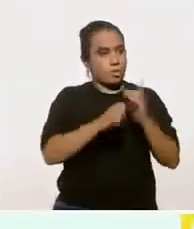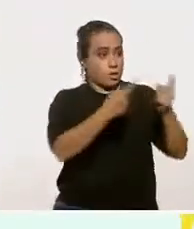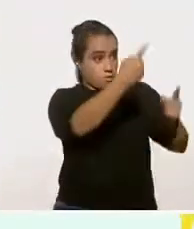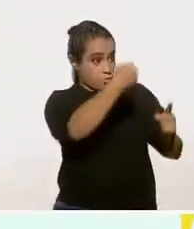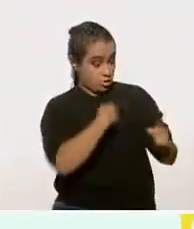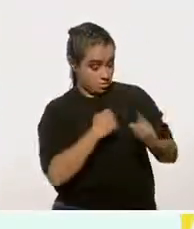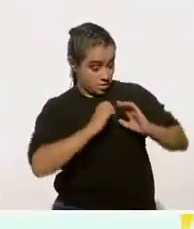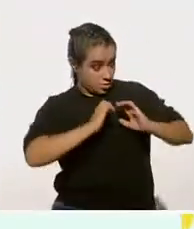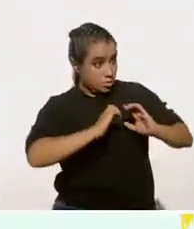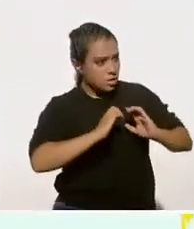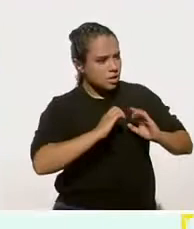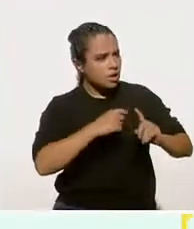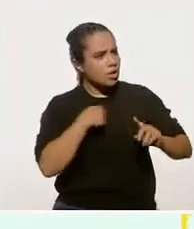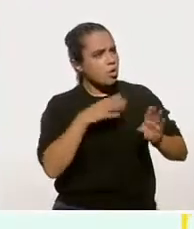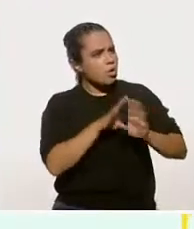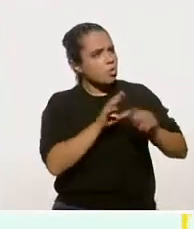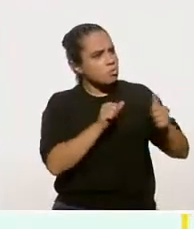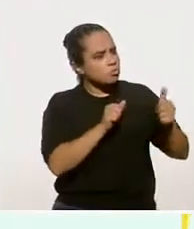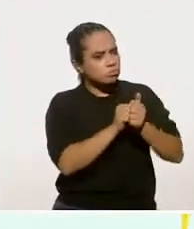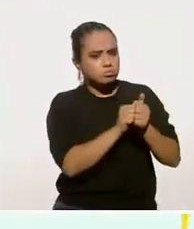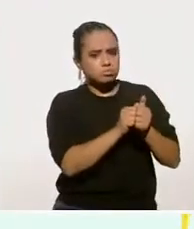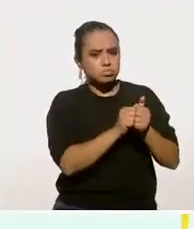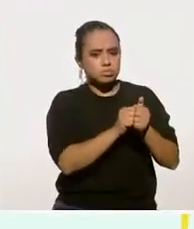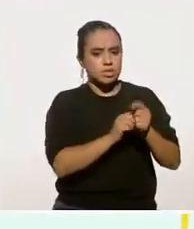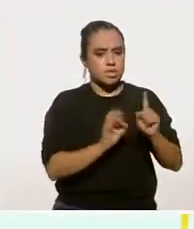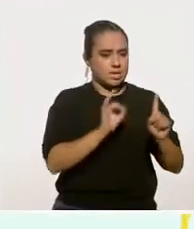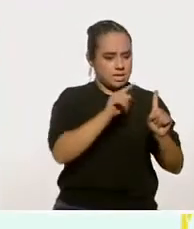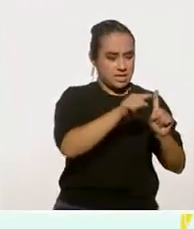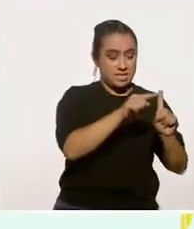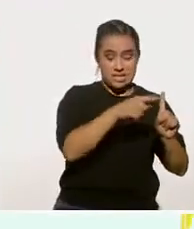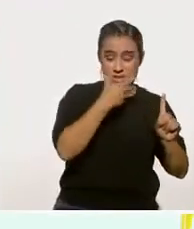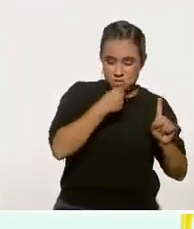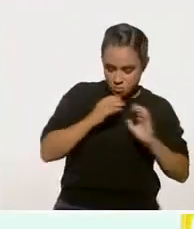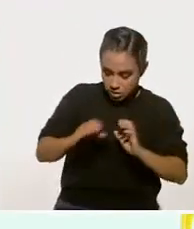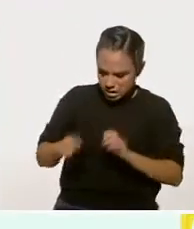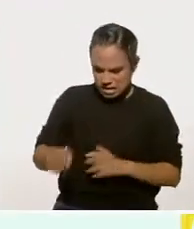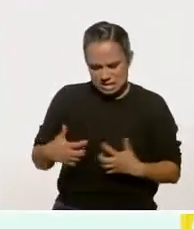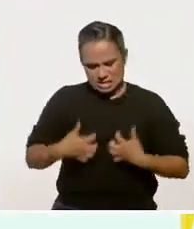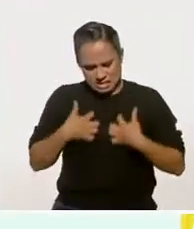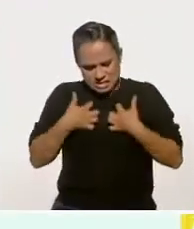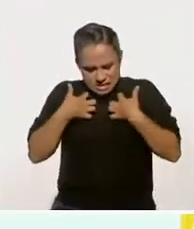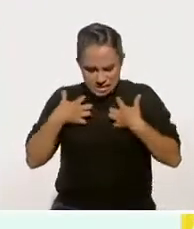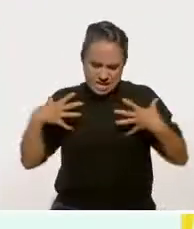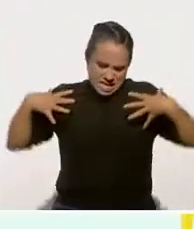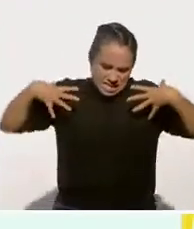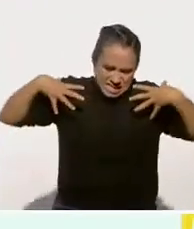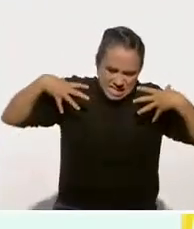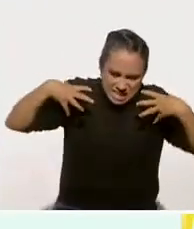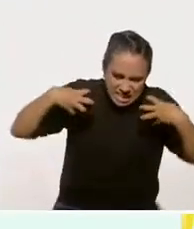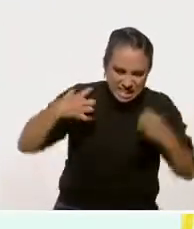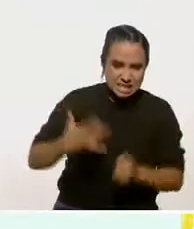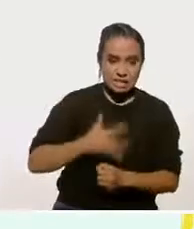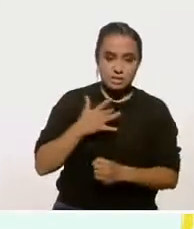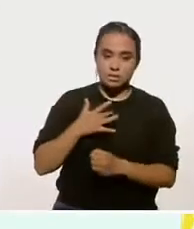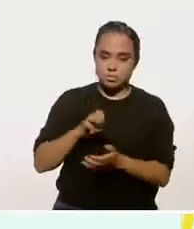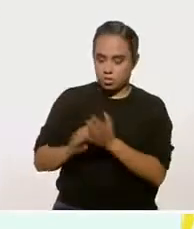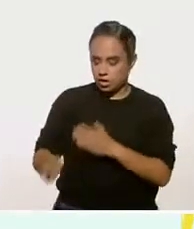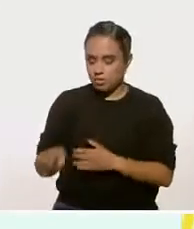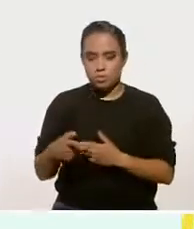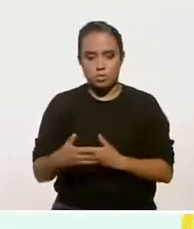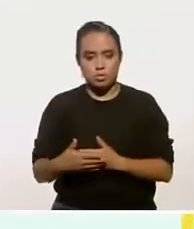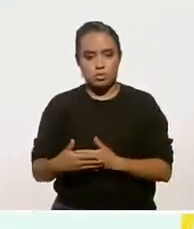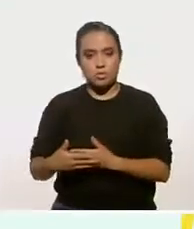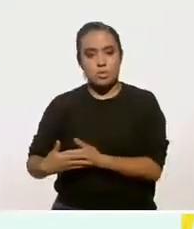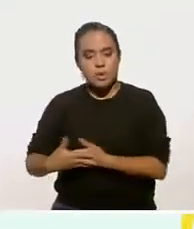sea, si el cuidador reacciona con estrés, con enojo, con angustia ante las demandas